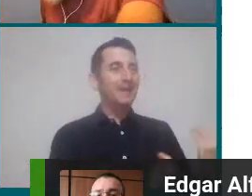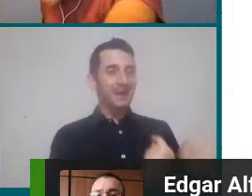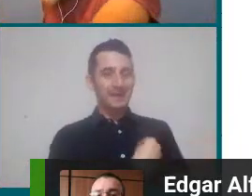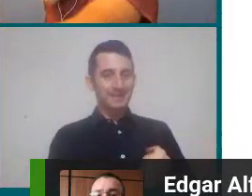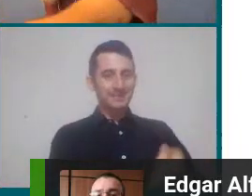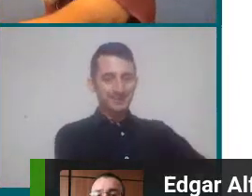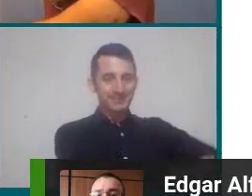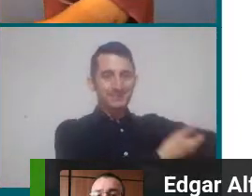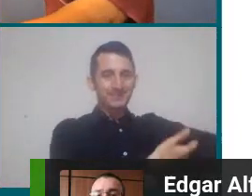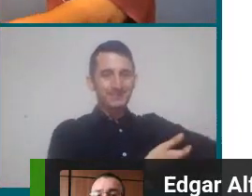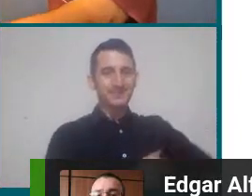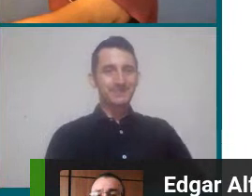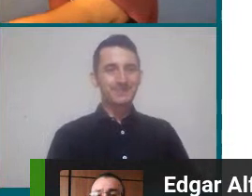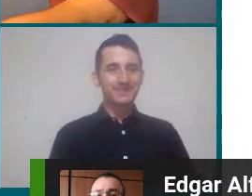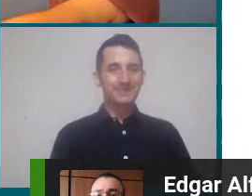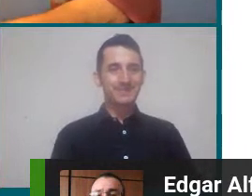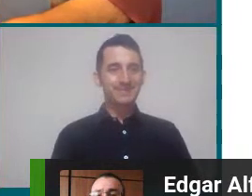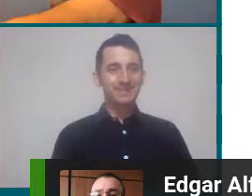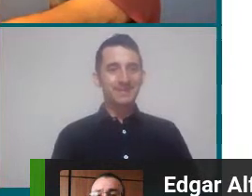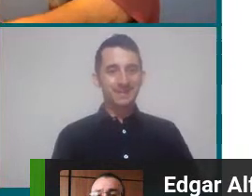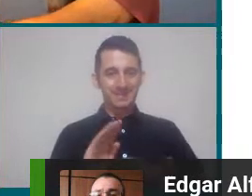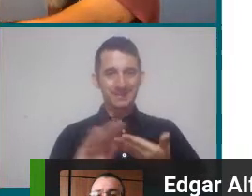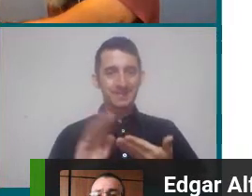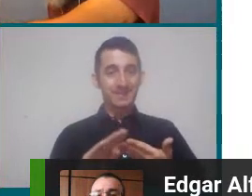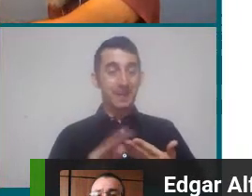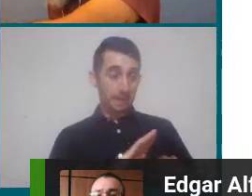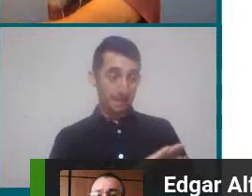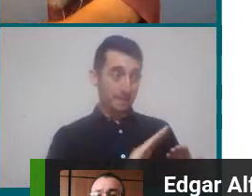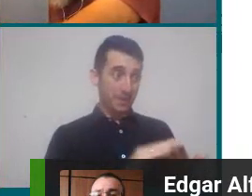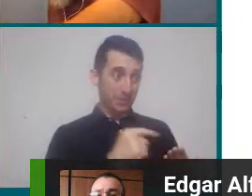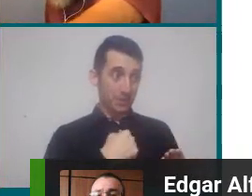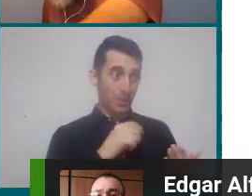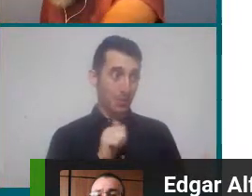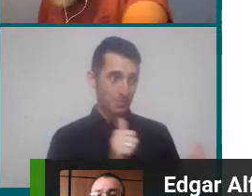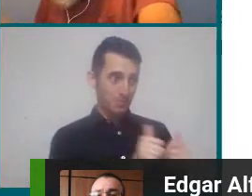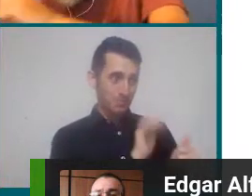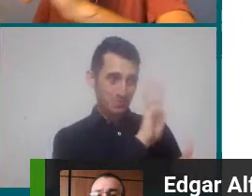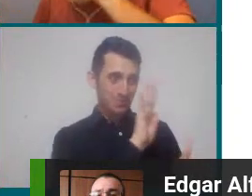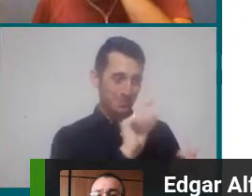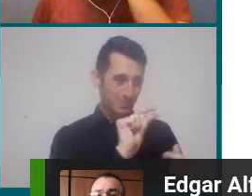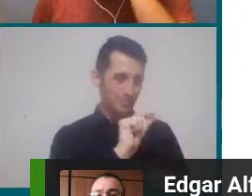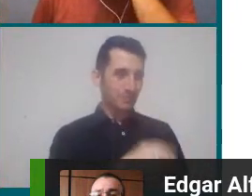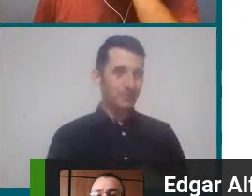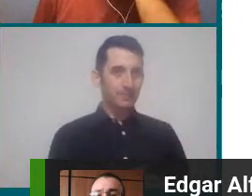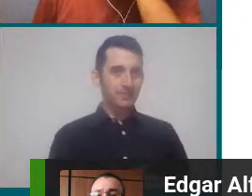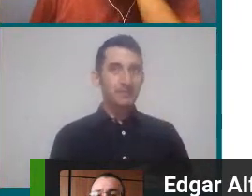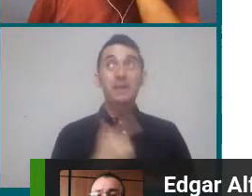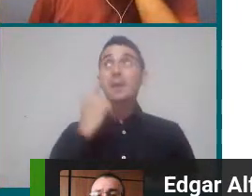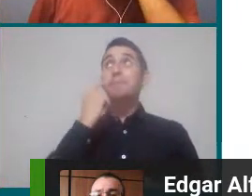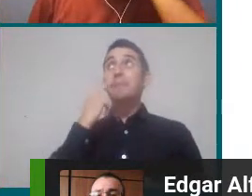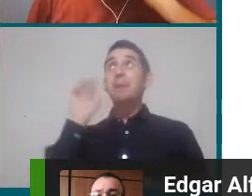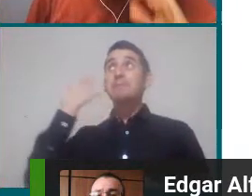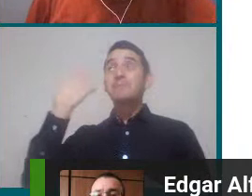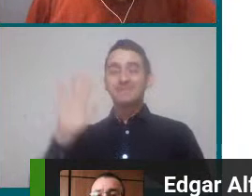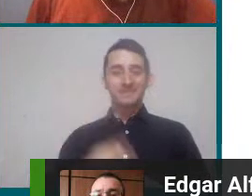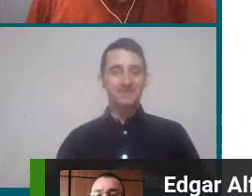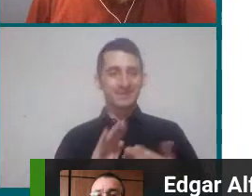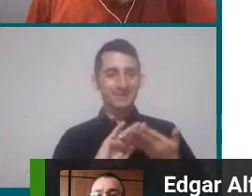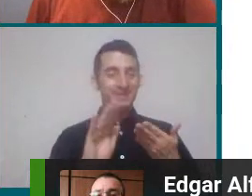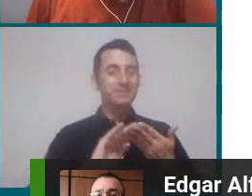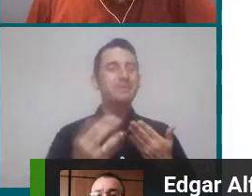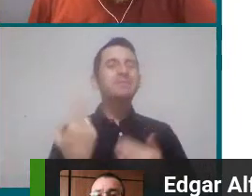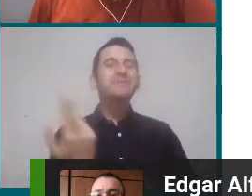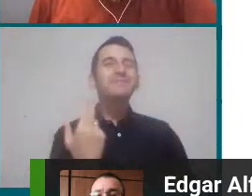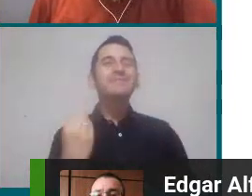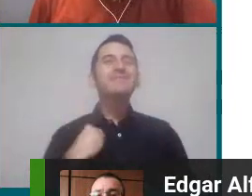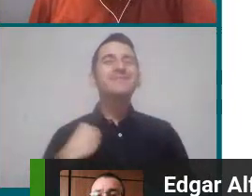Cariño, solo un momento, ¿vale? Ahora estoy contigo, ¿vale? Un momentito solo. Perdón, ¿me decías que se